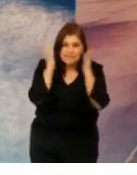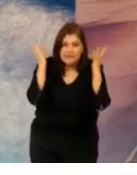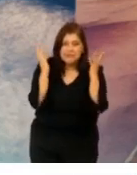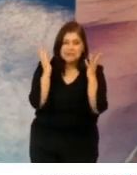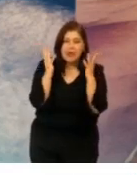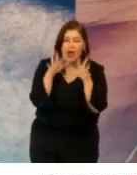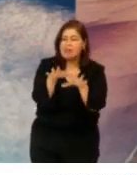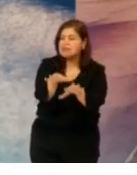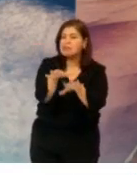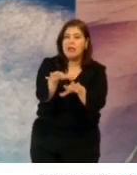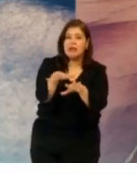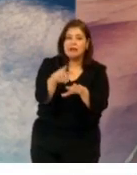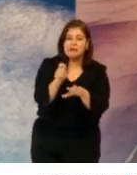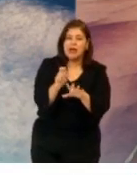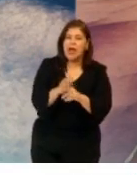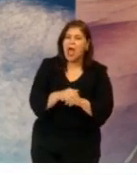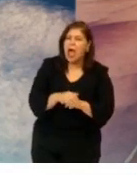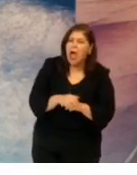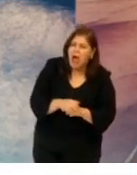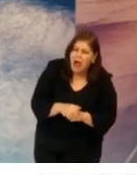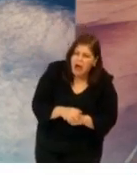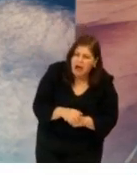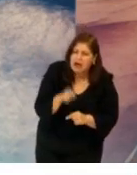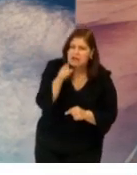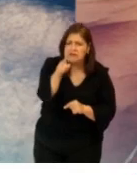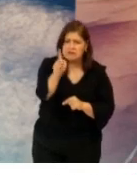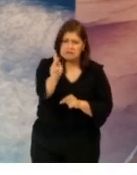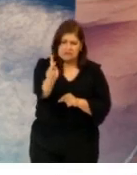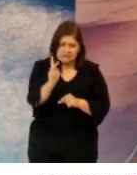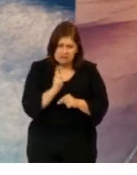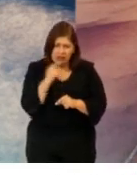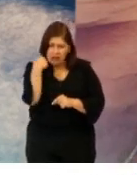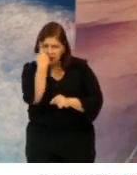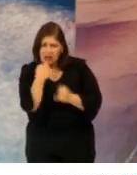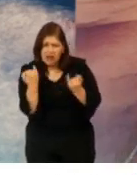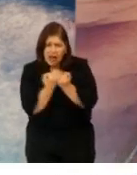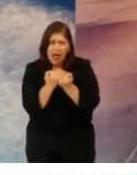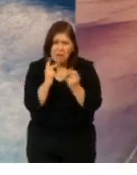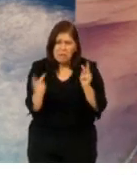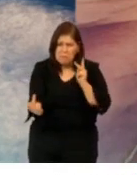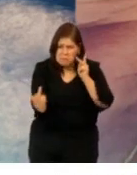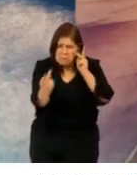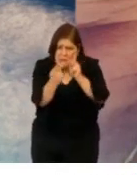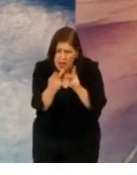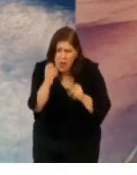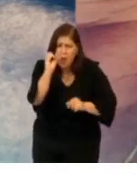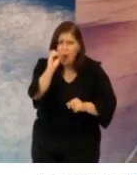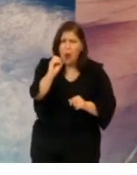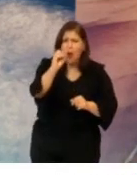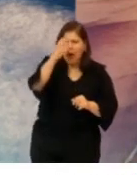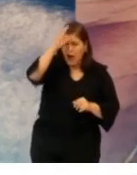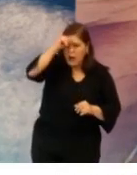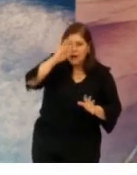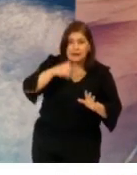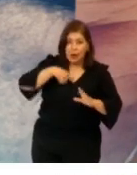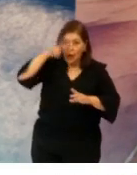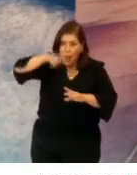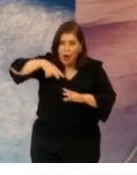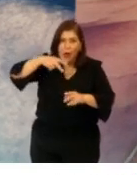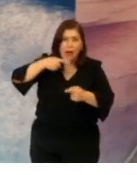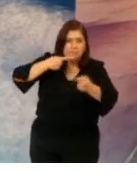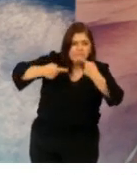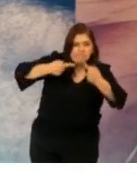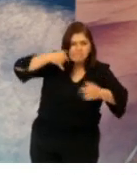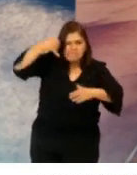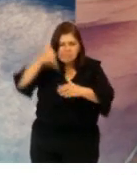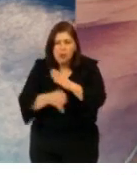más fácil es, tú te pareces a mí, por lo tanto tú y yo tenemos la misma idea, ya ni siquiera la pienso, ya no la profundizo, ¿no?